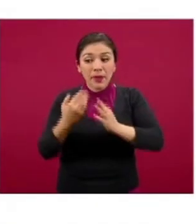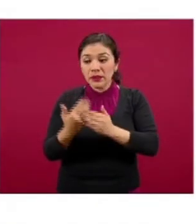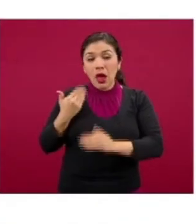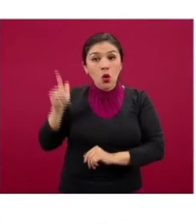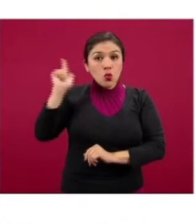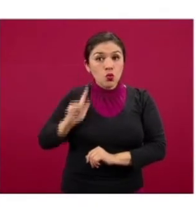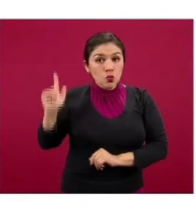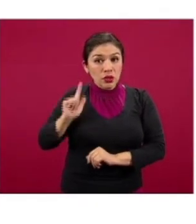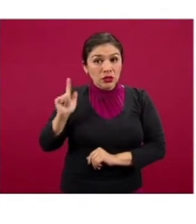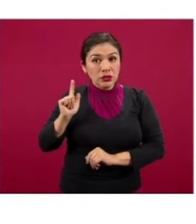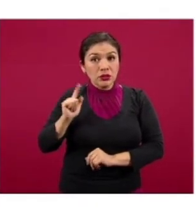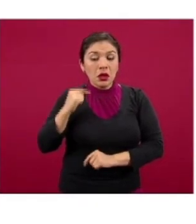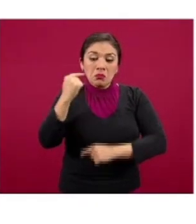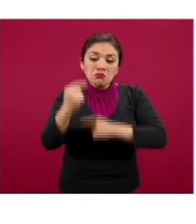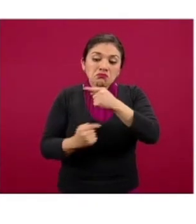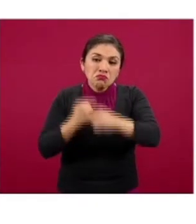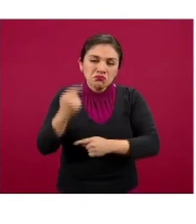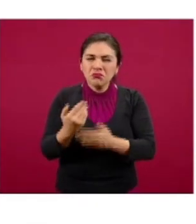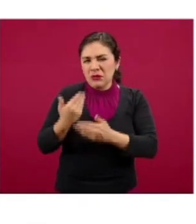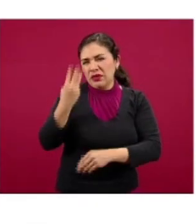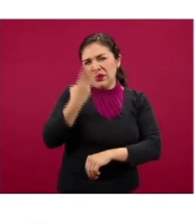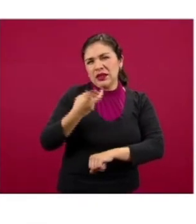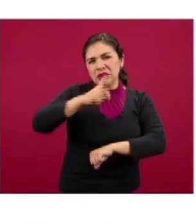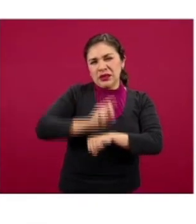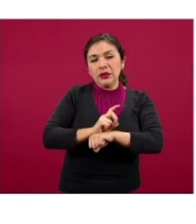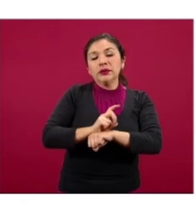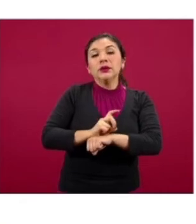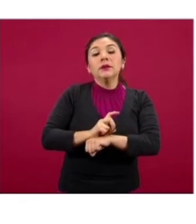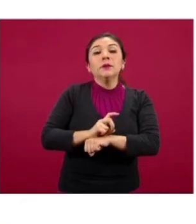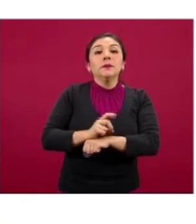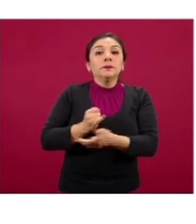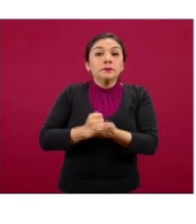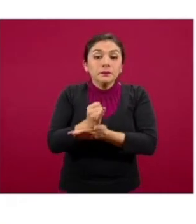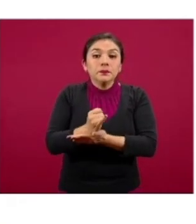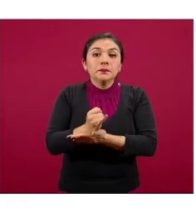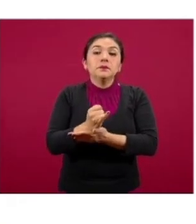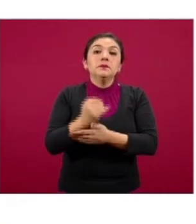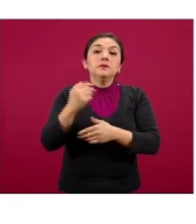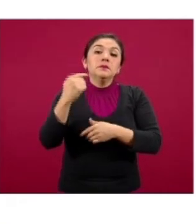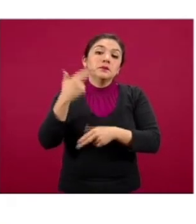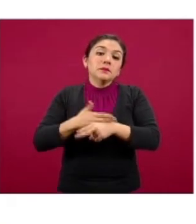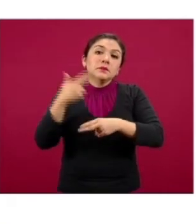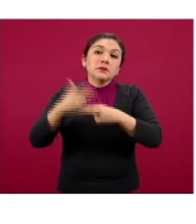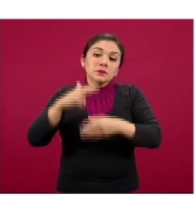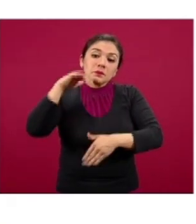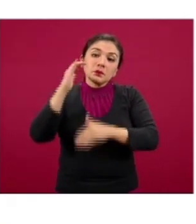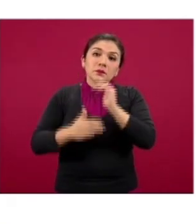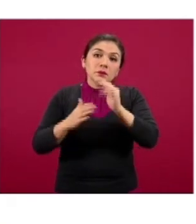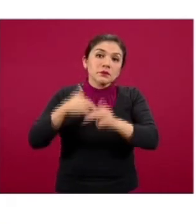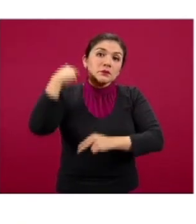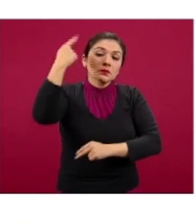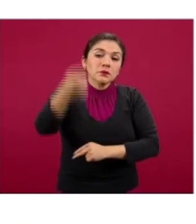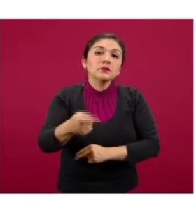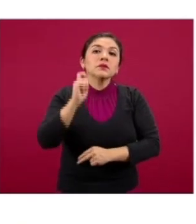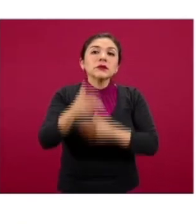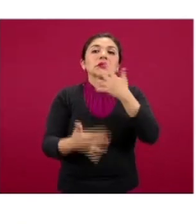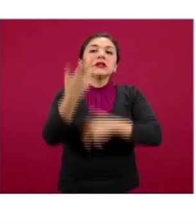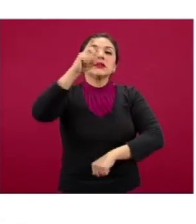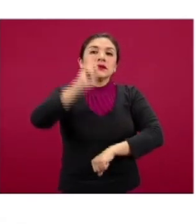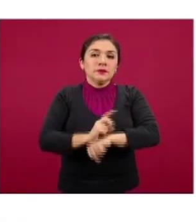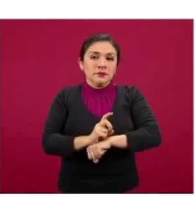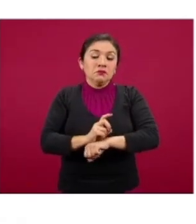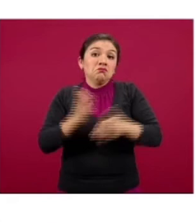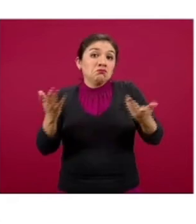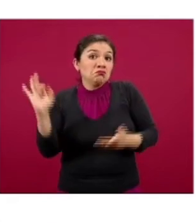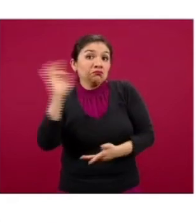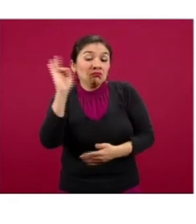pasado lunes, hace 3 días, el lunes 22 de noviembre, y que seguirá vigente durante 15 días, a